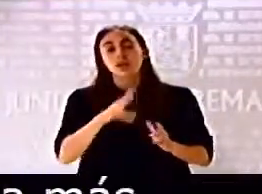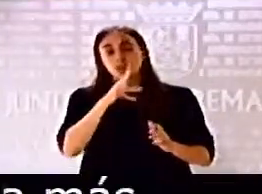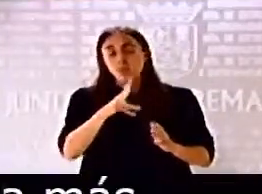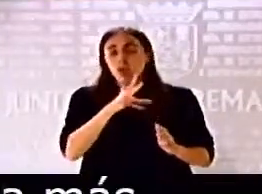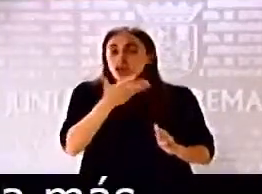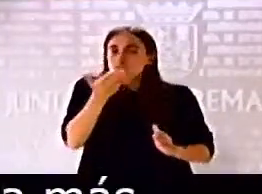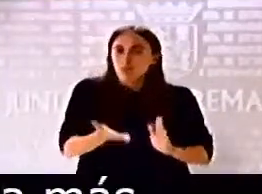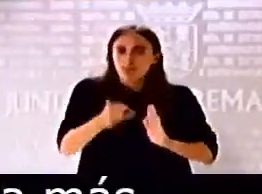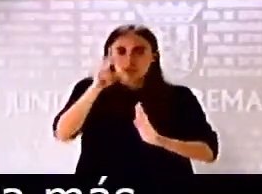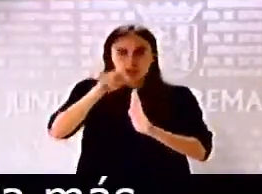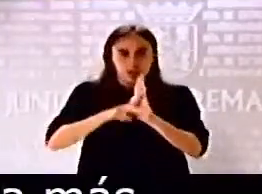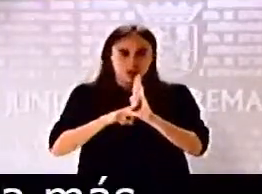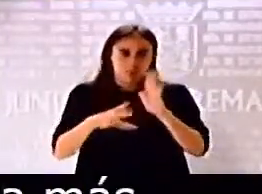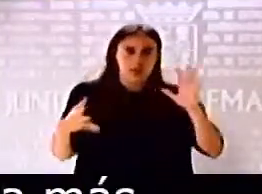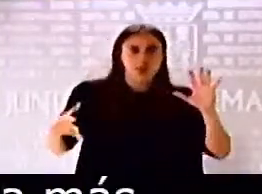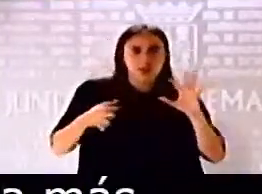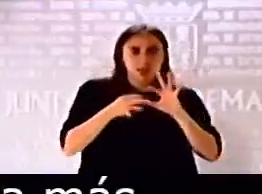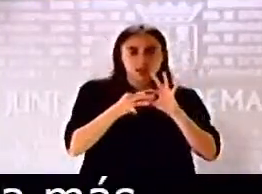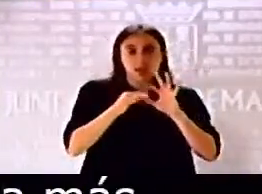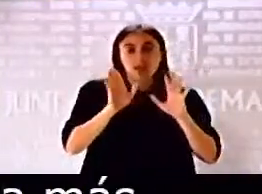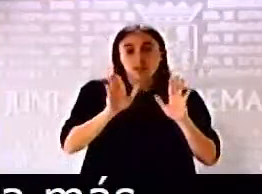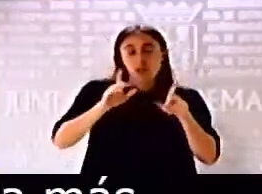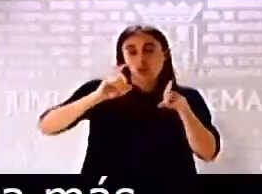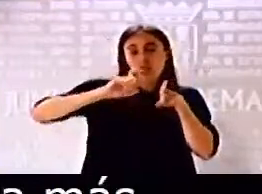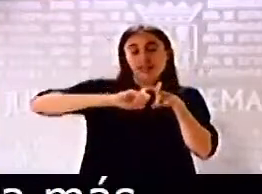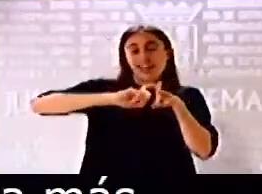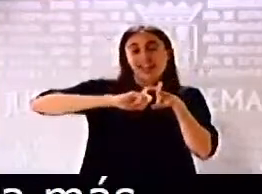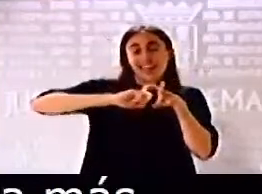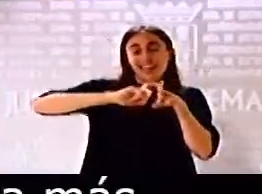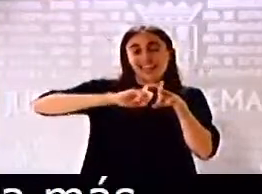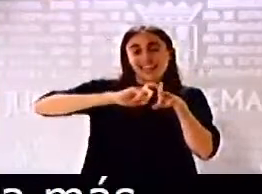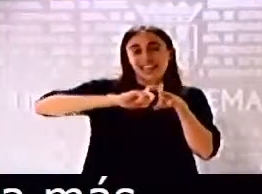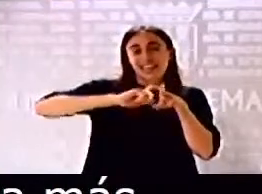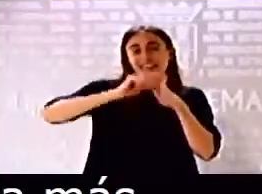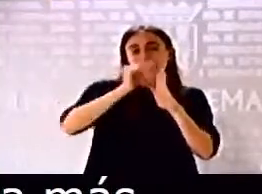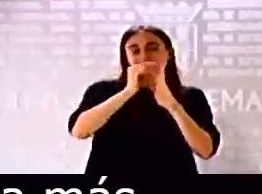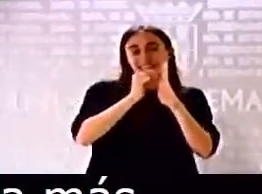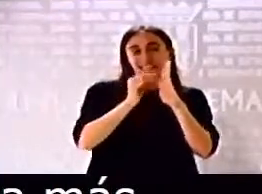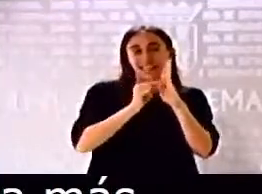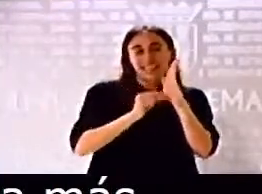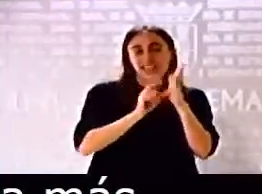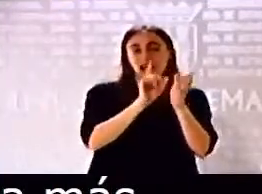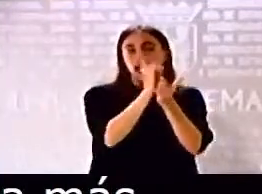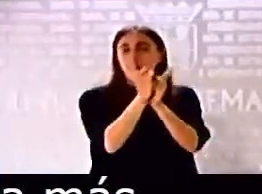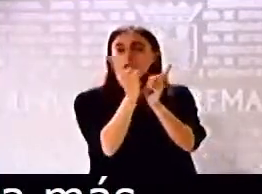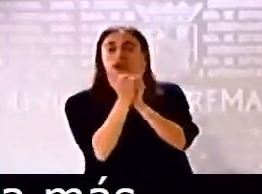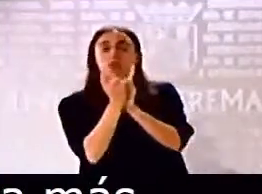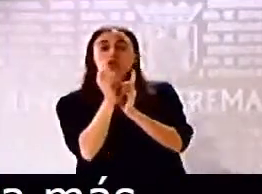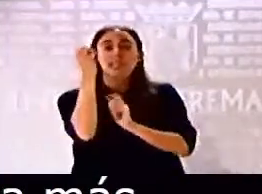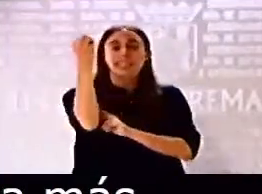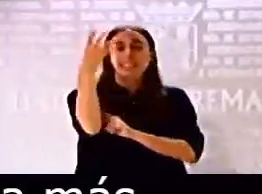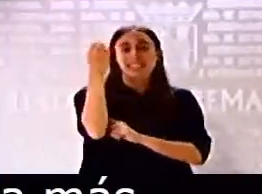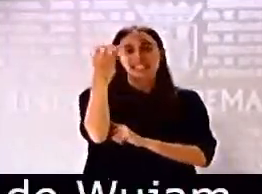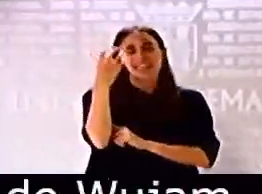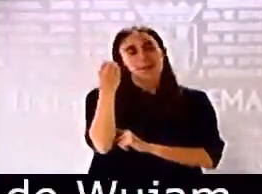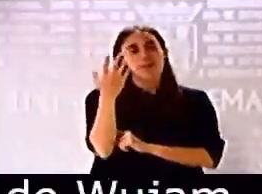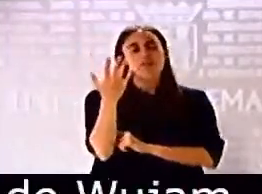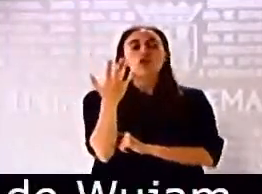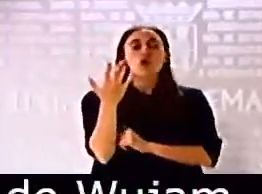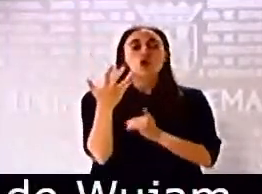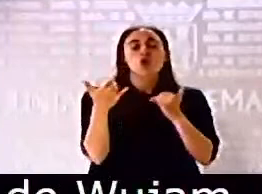decisiones. Pero, salvo esos criterios de variaciones, el semáforo sigue una línea de coherencia